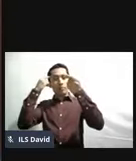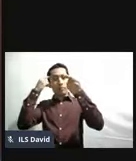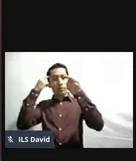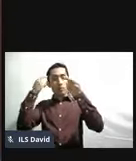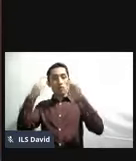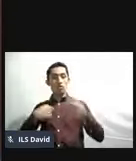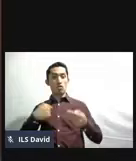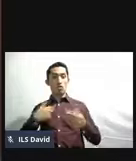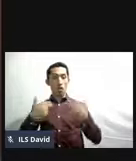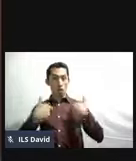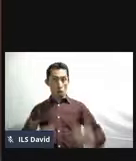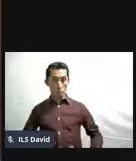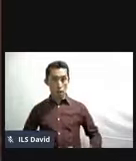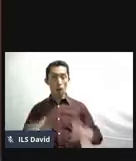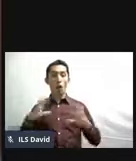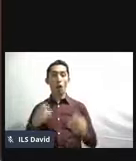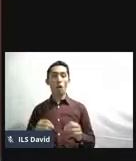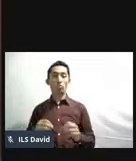humanos?